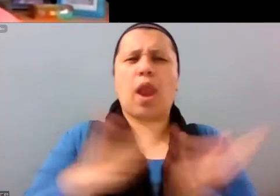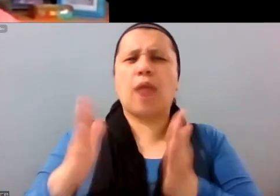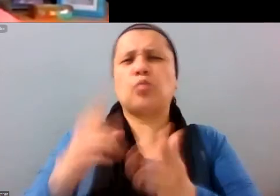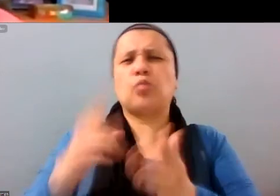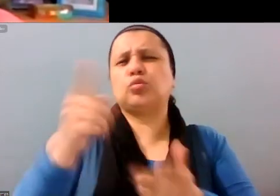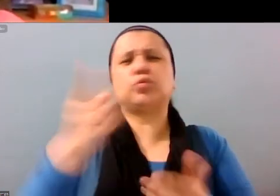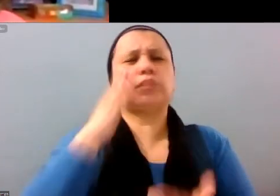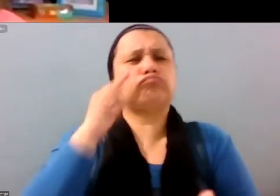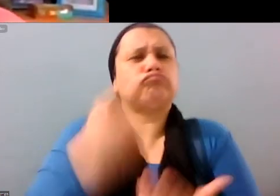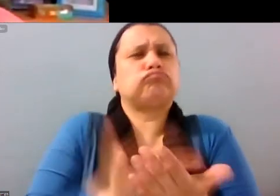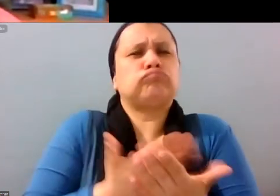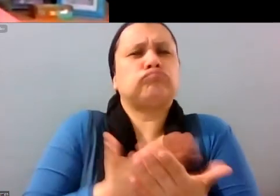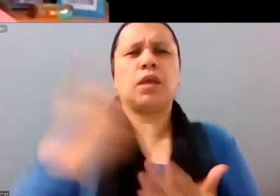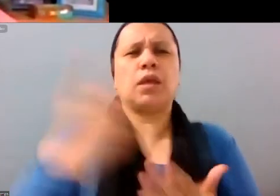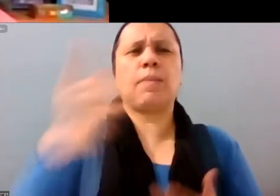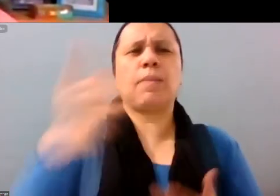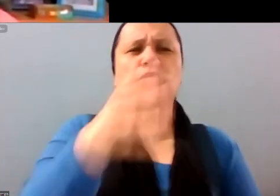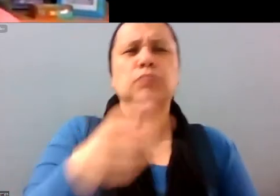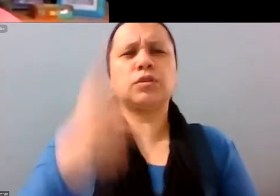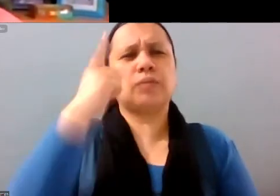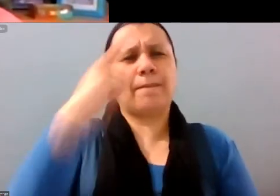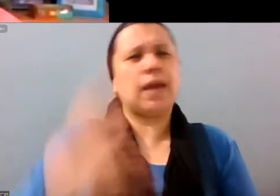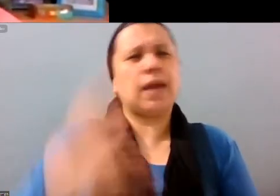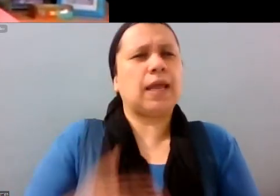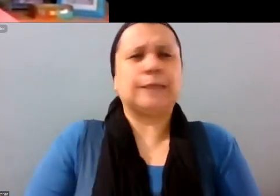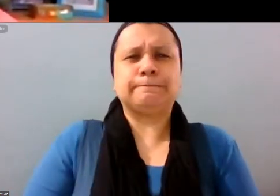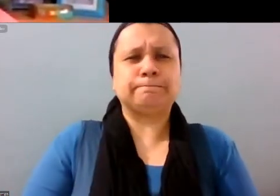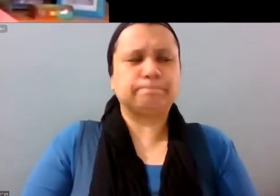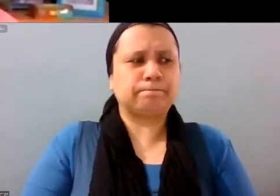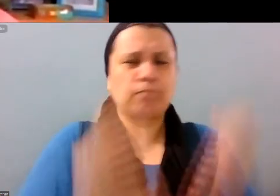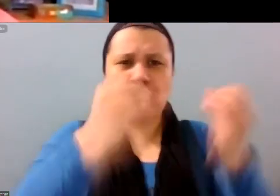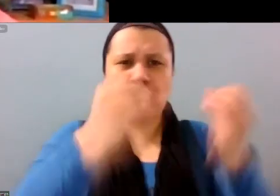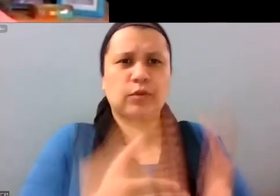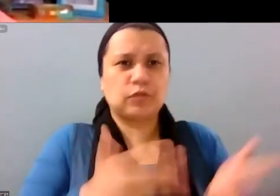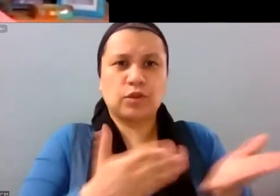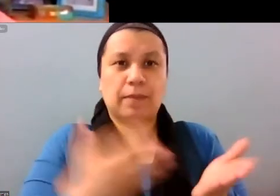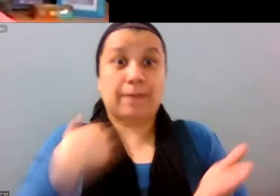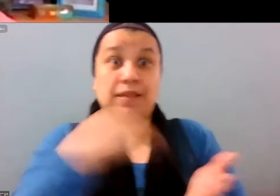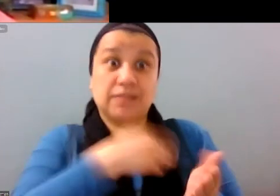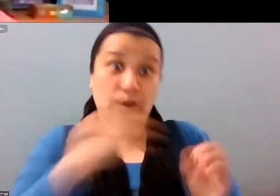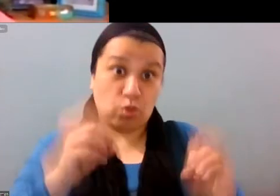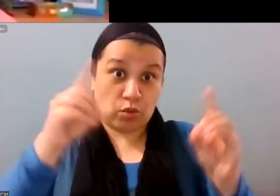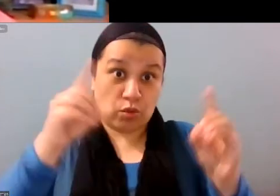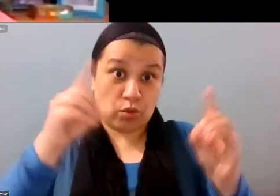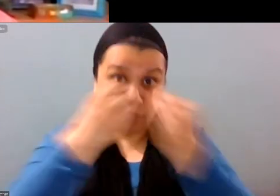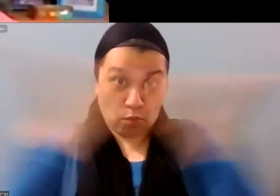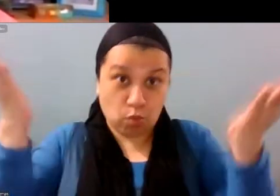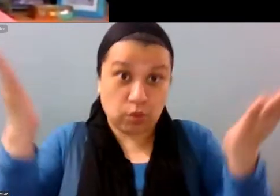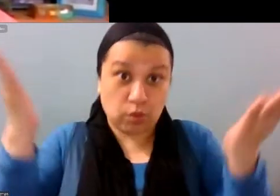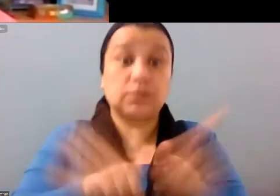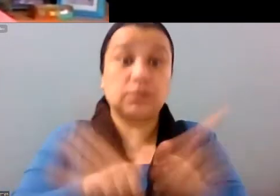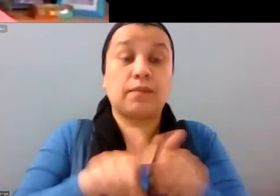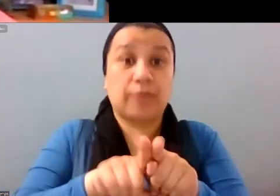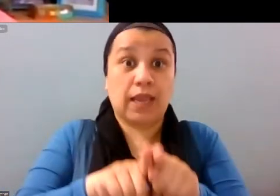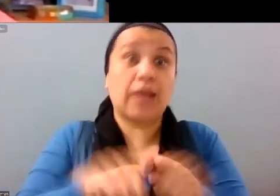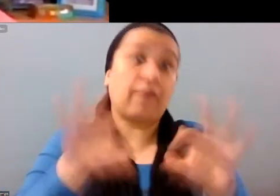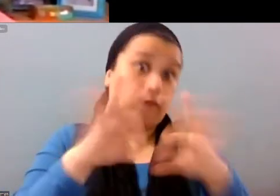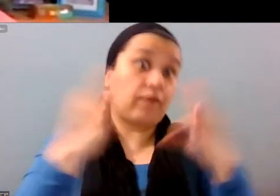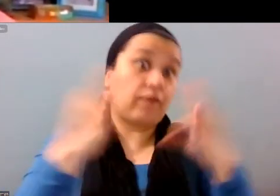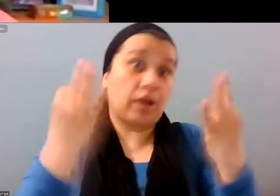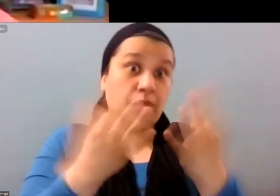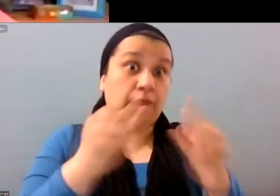como recomendación para para los docentes para el Ministerio de Educación Pública y realmente pues para la familia en general